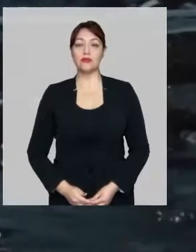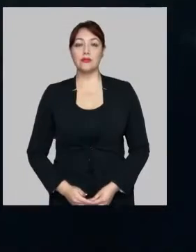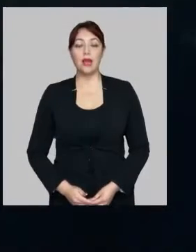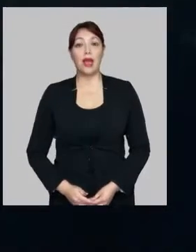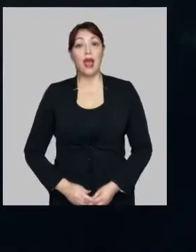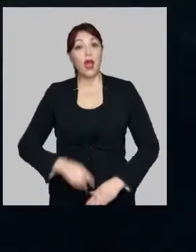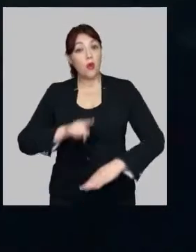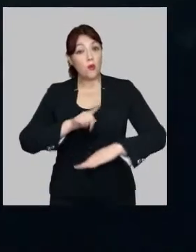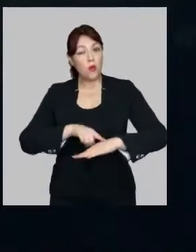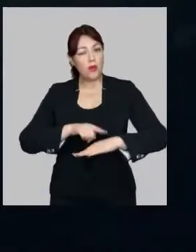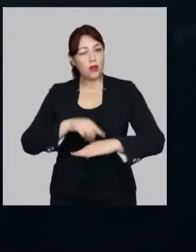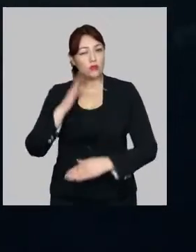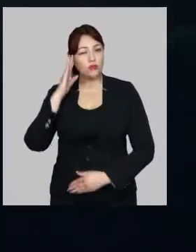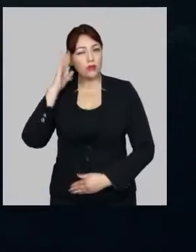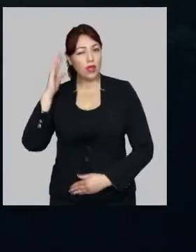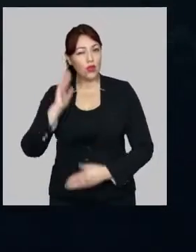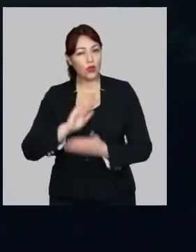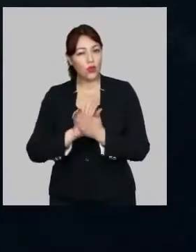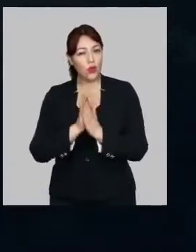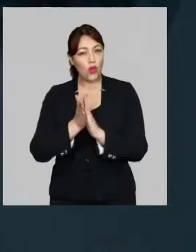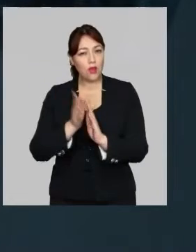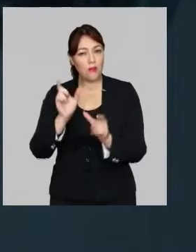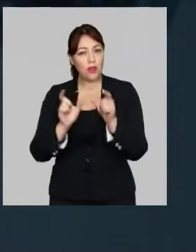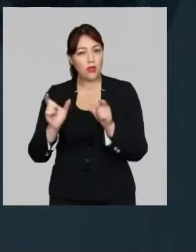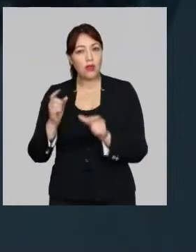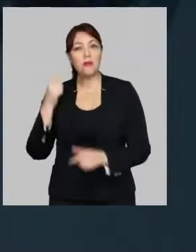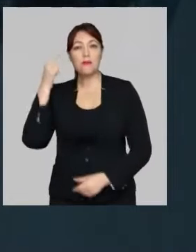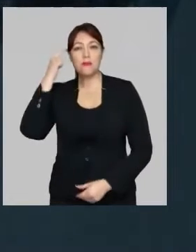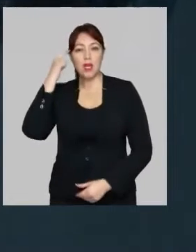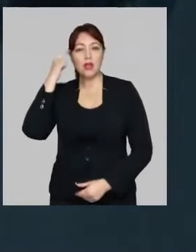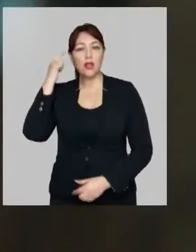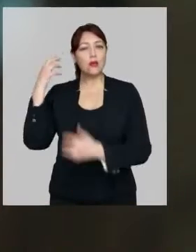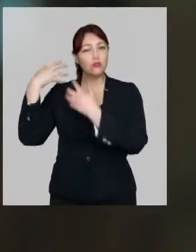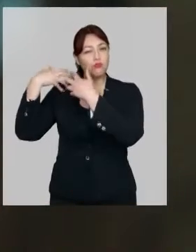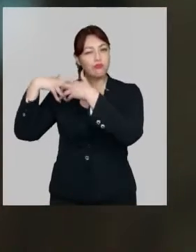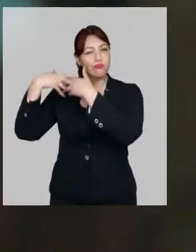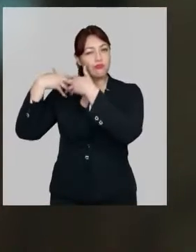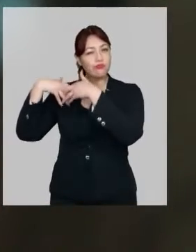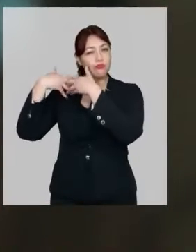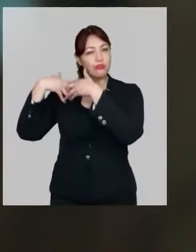Hay un momento del día en que todos nos ponemos a pensar.